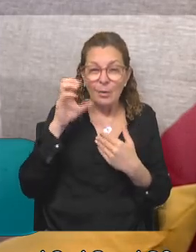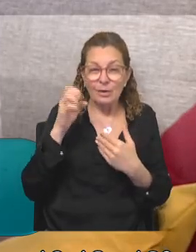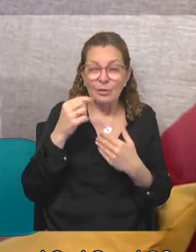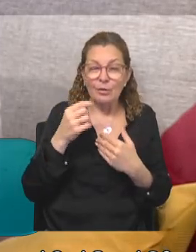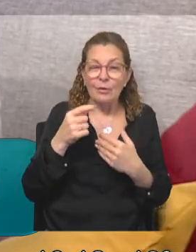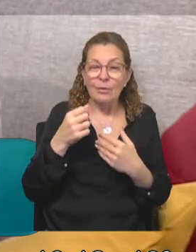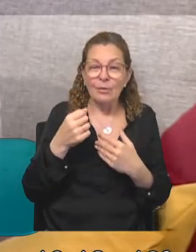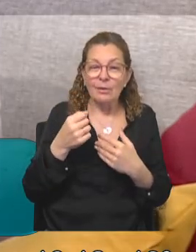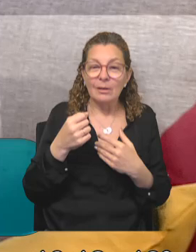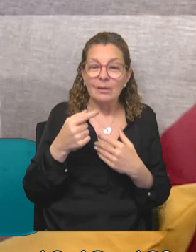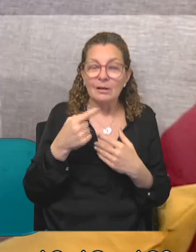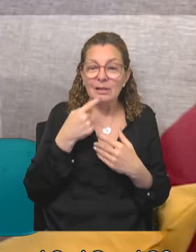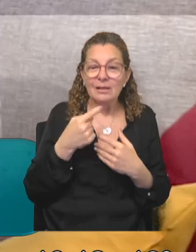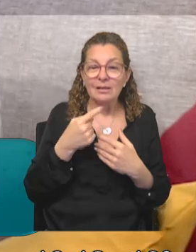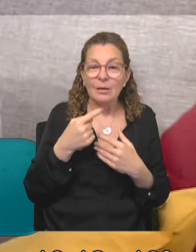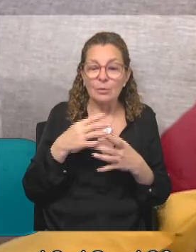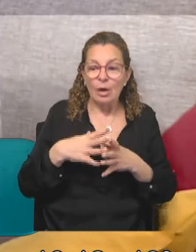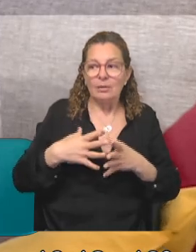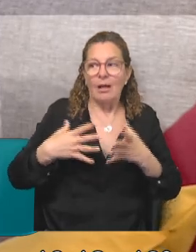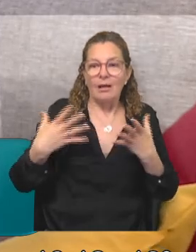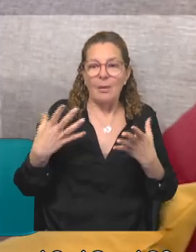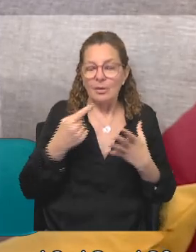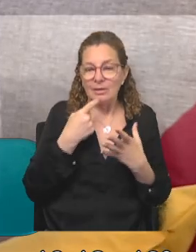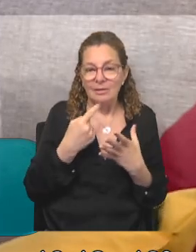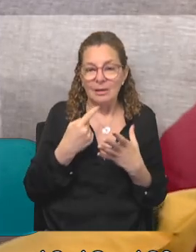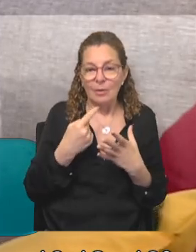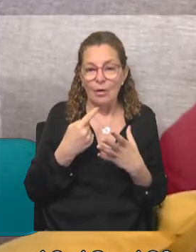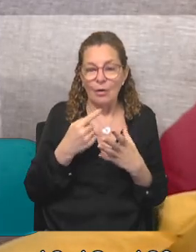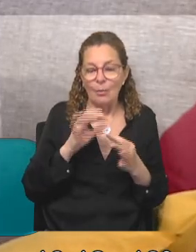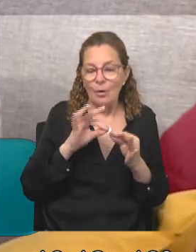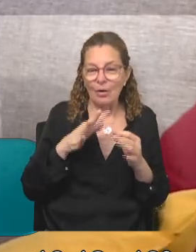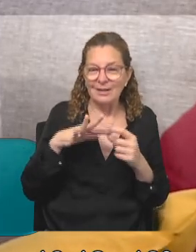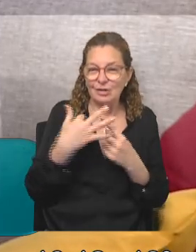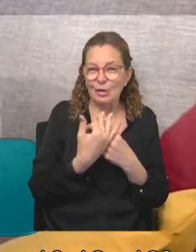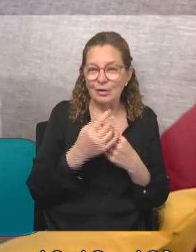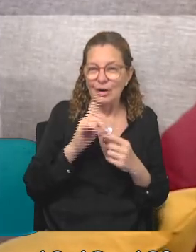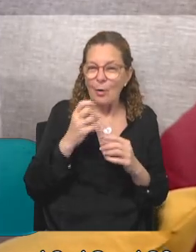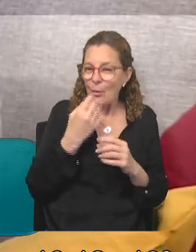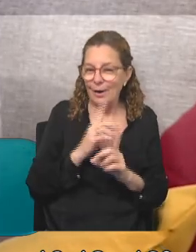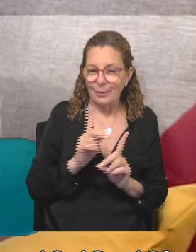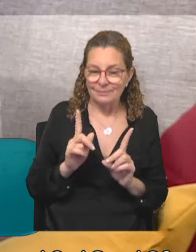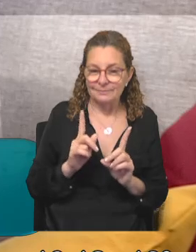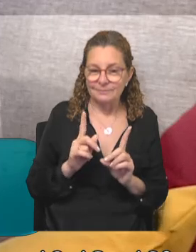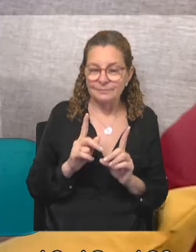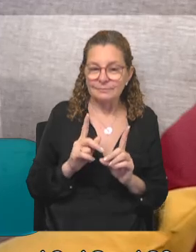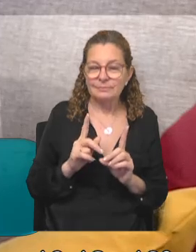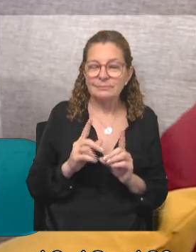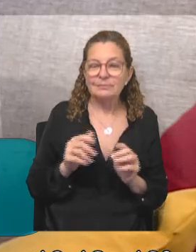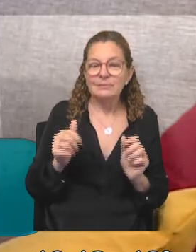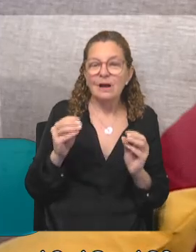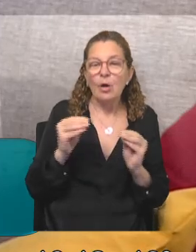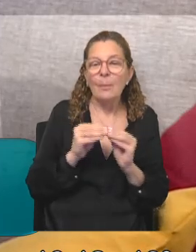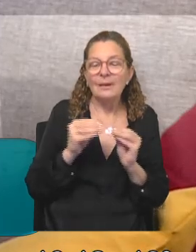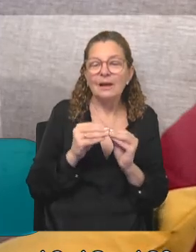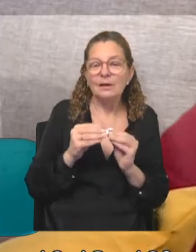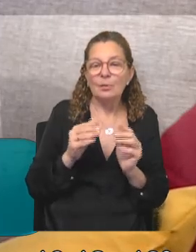bueno, capaz de lo que dice Flor, cuando exageramos o cuando generamos contextos que dejan de ser saludables porque acompañamos a nuestros niños o a